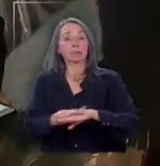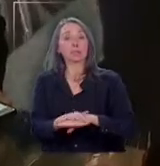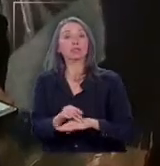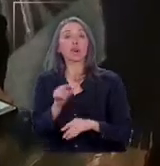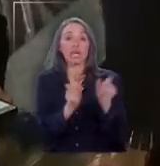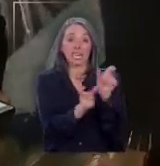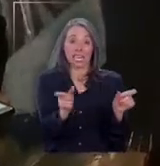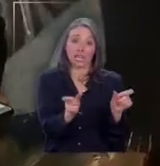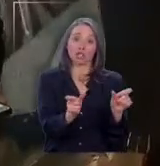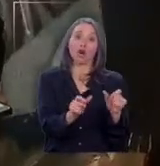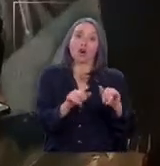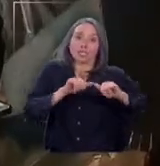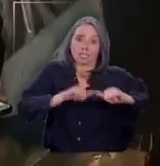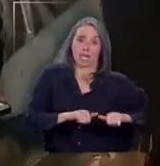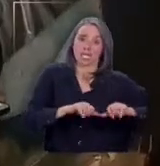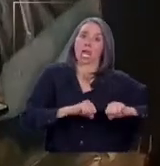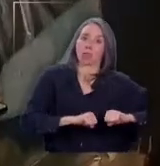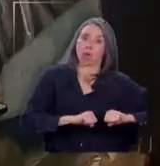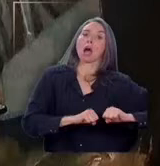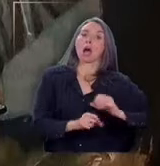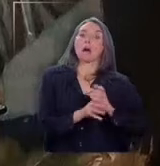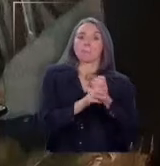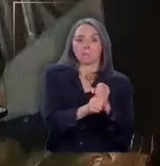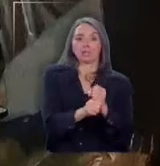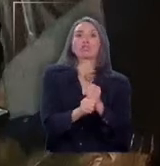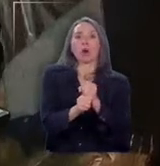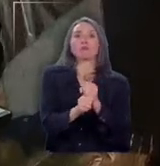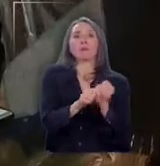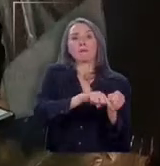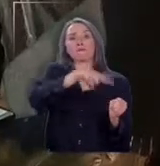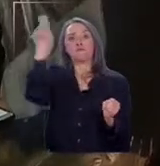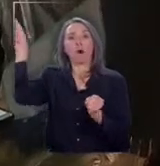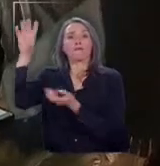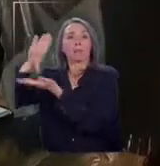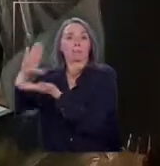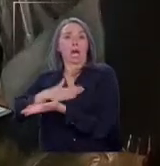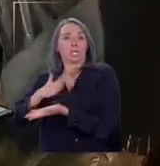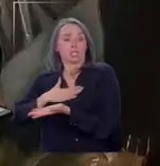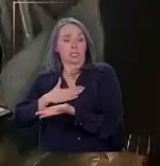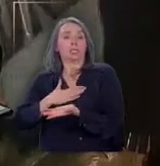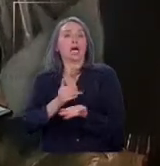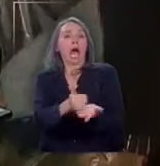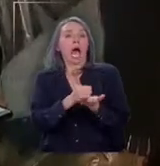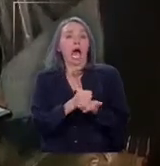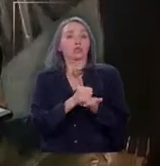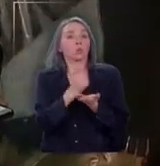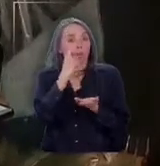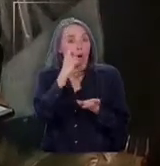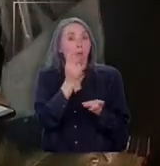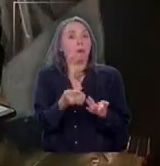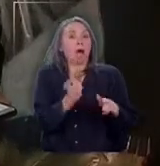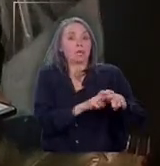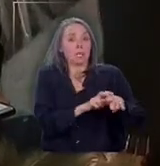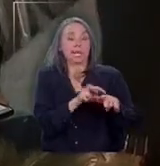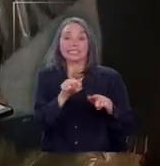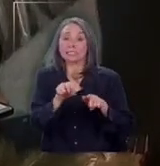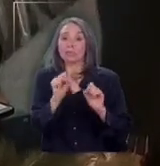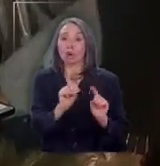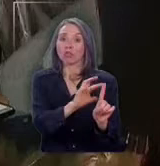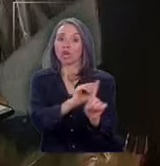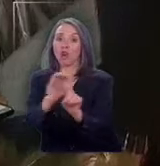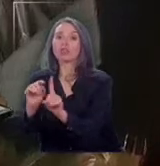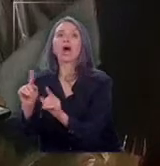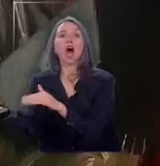de presión ellos quieren volver a su país de origen a través de este vuelo humanitario Pero de alguna manera ese es un foco de posible contagio que es muy complicado hay